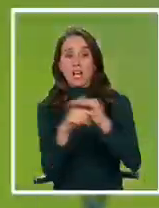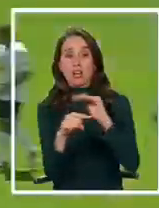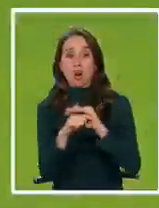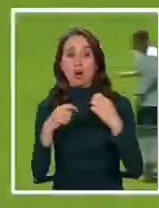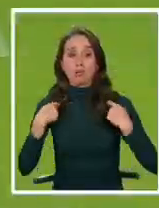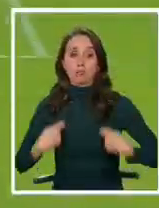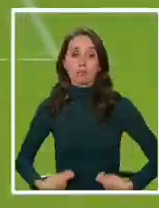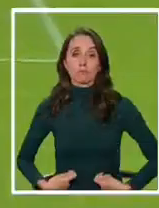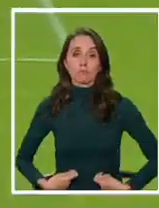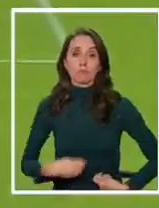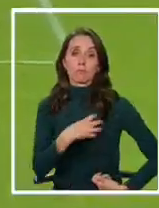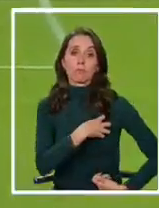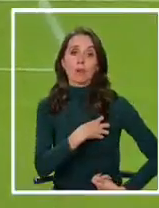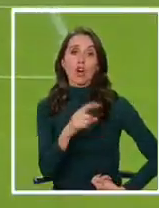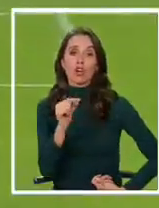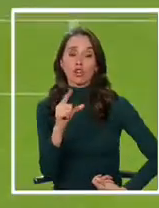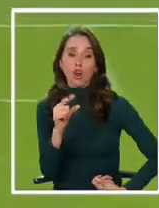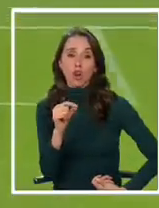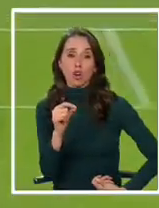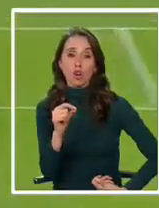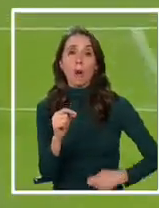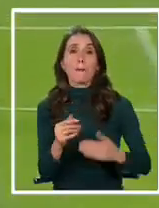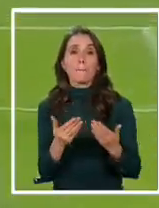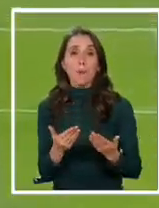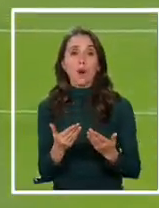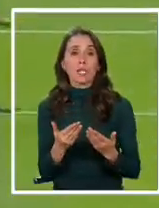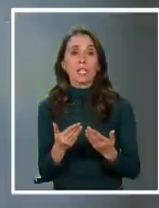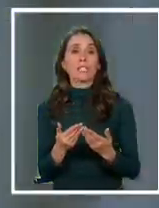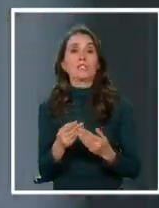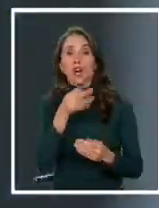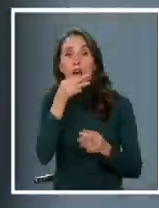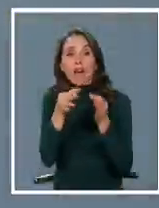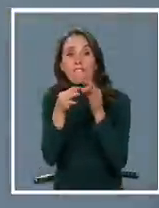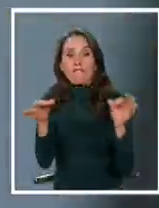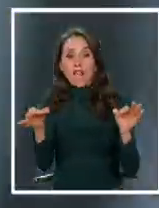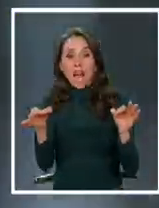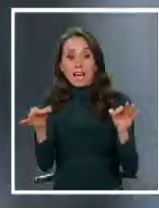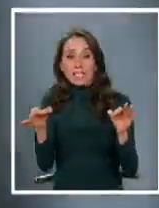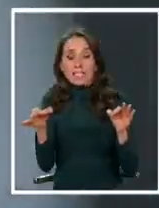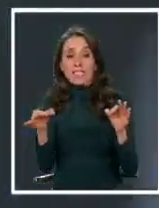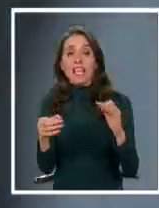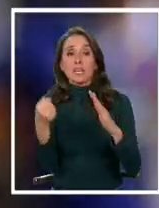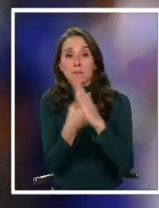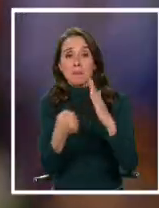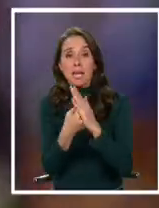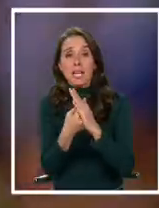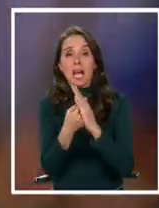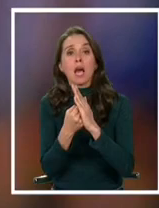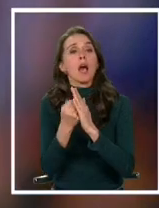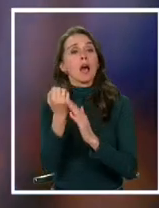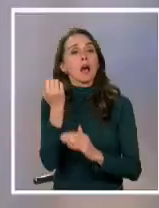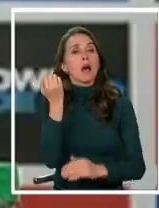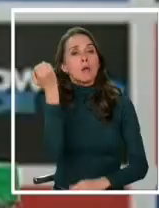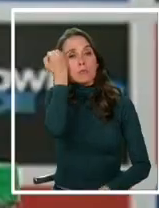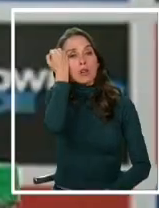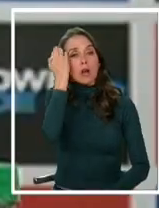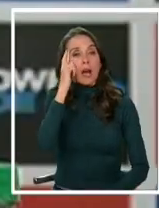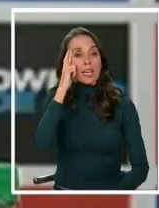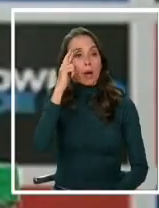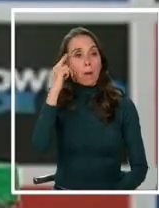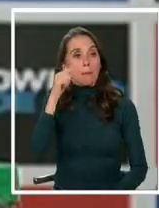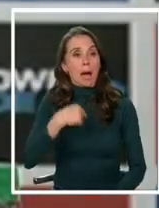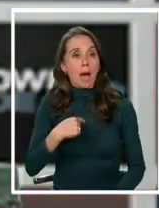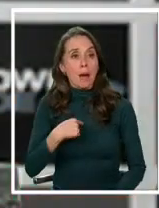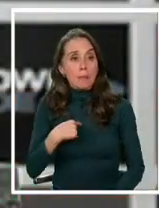vistiendo la camiseta Alba Quizás por eso alguna de sus frases y peleas que darán para la posteridad y obviamente que